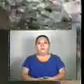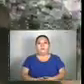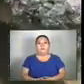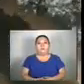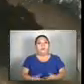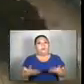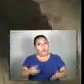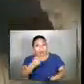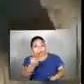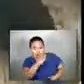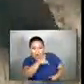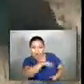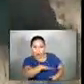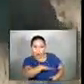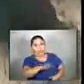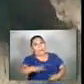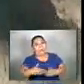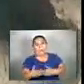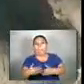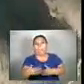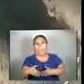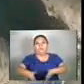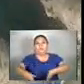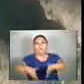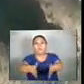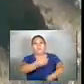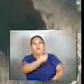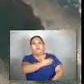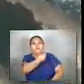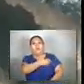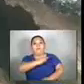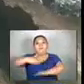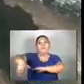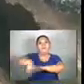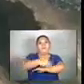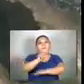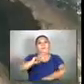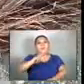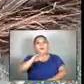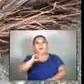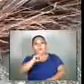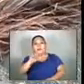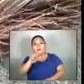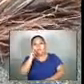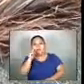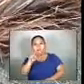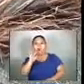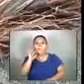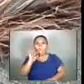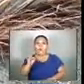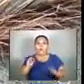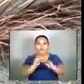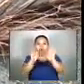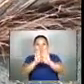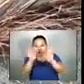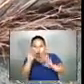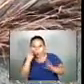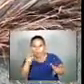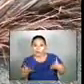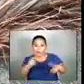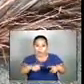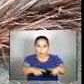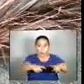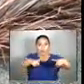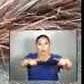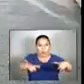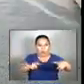Pero no es el único. A pocas cuadras de la colonia Escalón y la primera calle Poniente, habitantes decidieron poner unas ramas a una posible cárcava